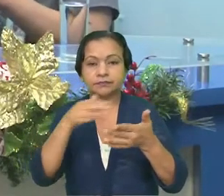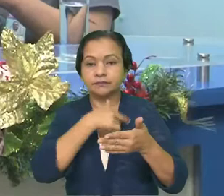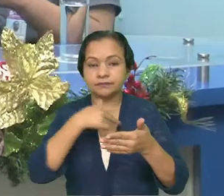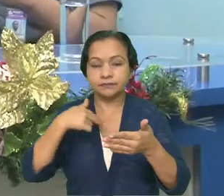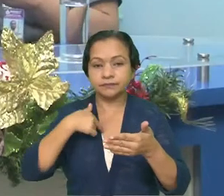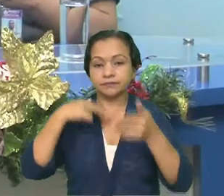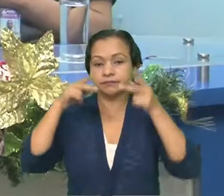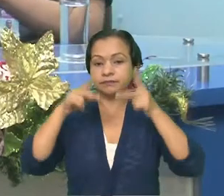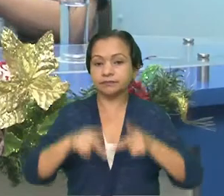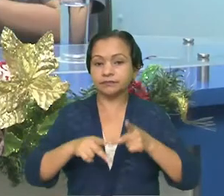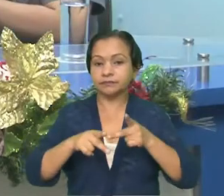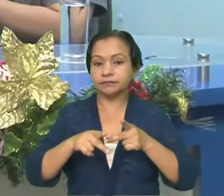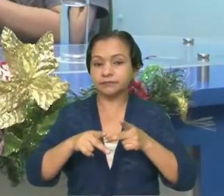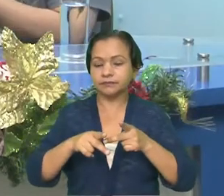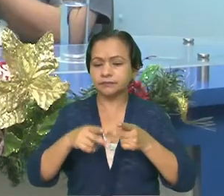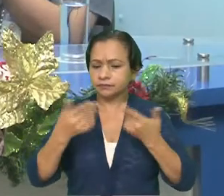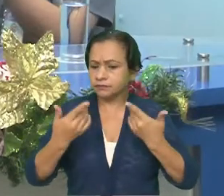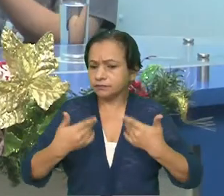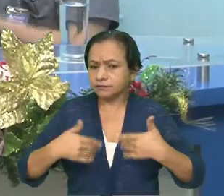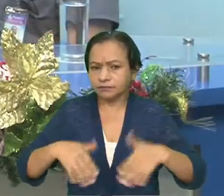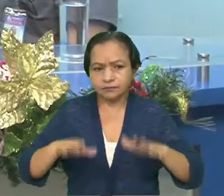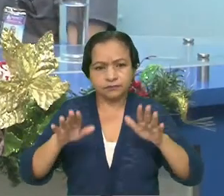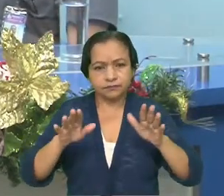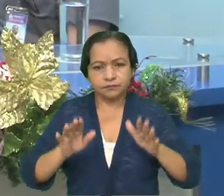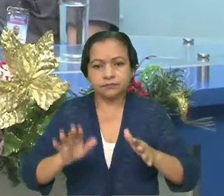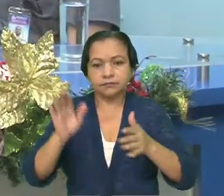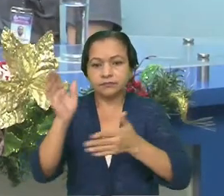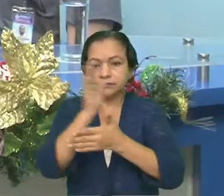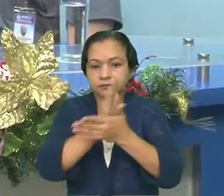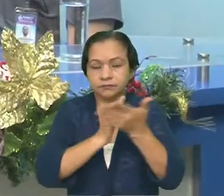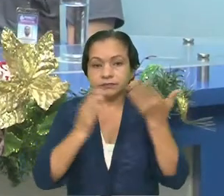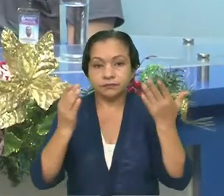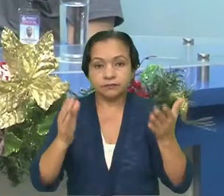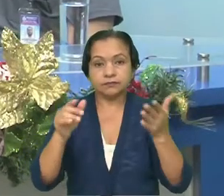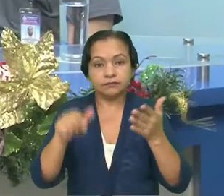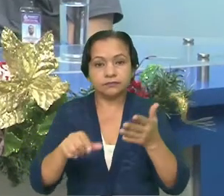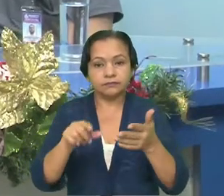en una persona que tiene su mielina normal y que por algún motivo